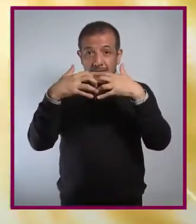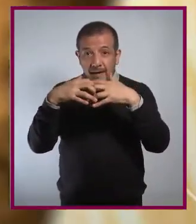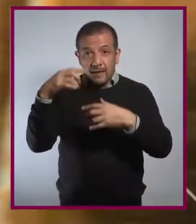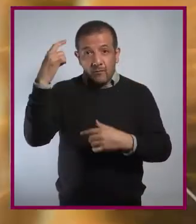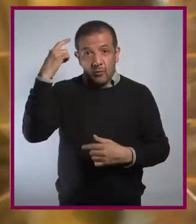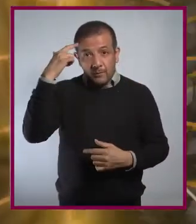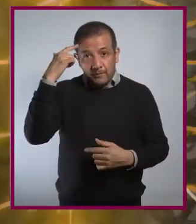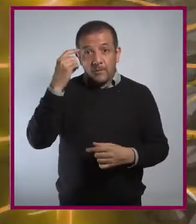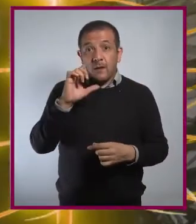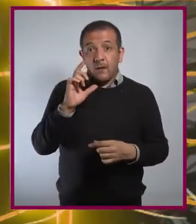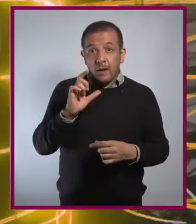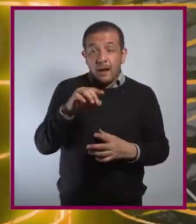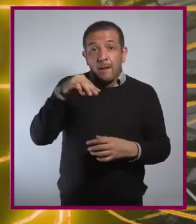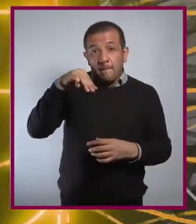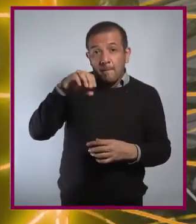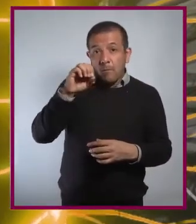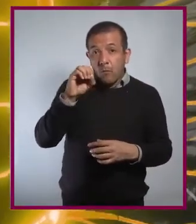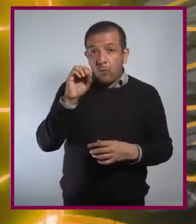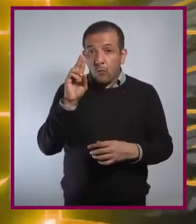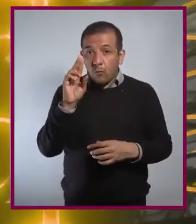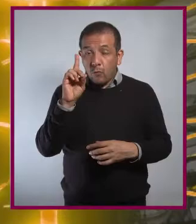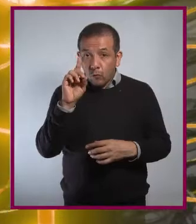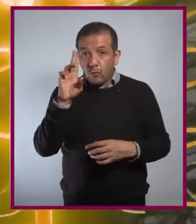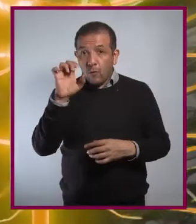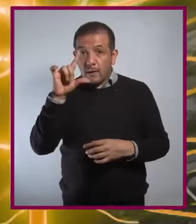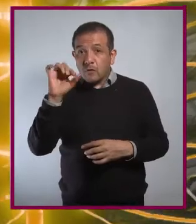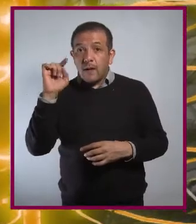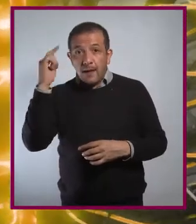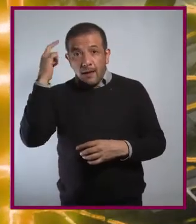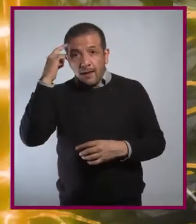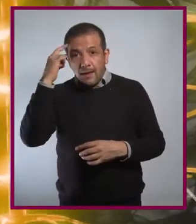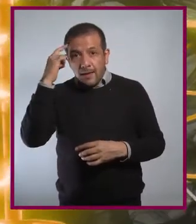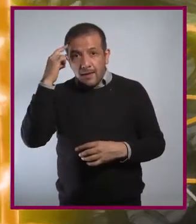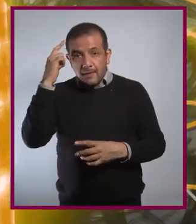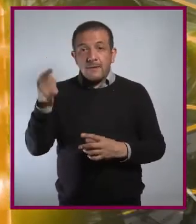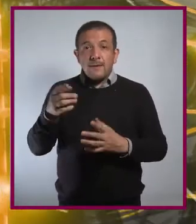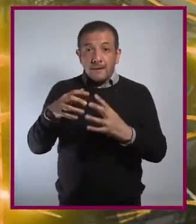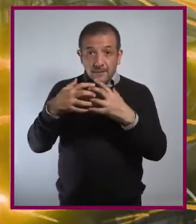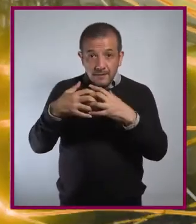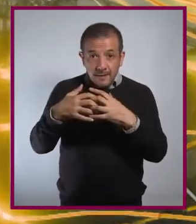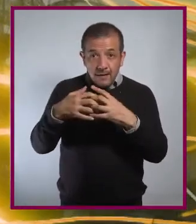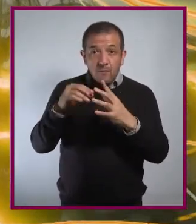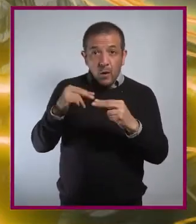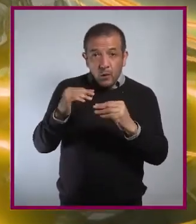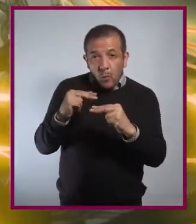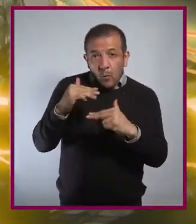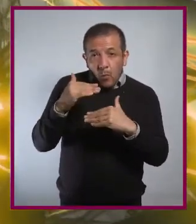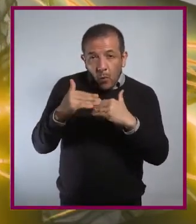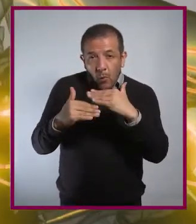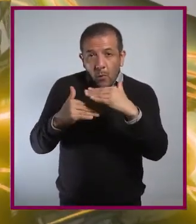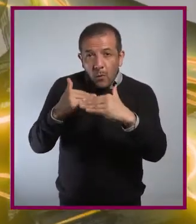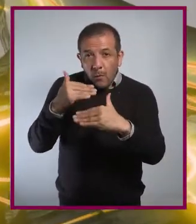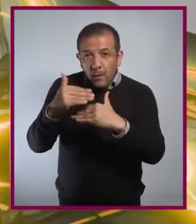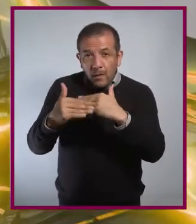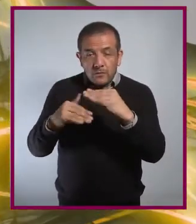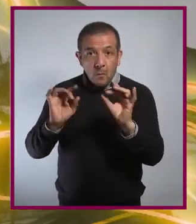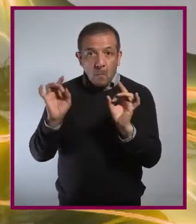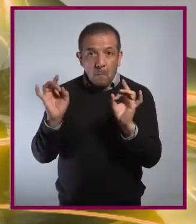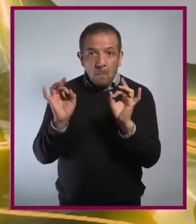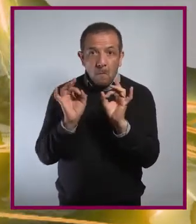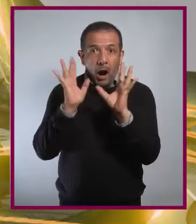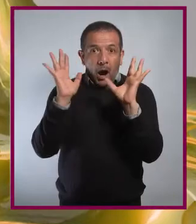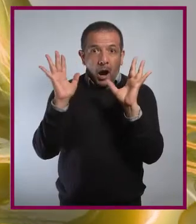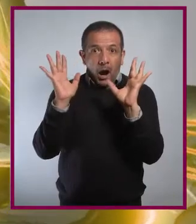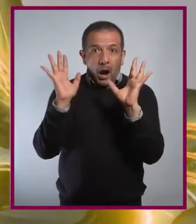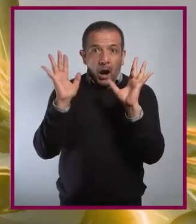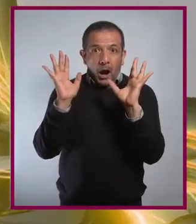Finalmente, la modulación se lleva a cabo en el cerebro. Ahí, en un proceso que sucede en